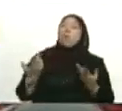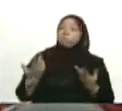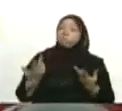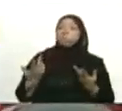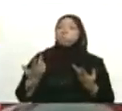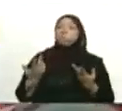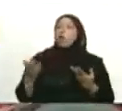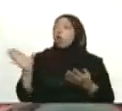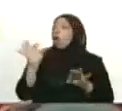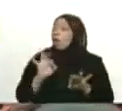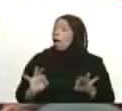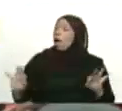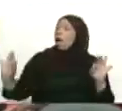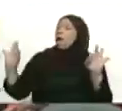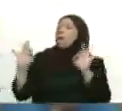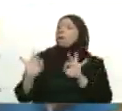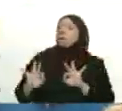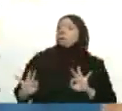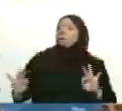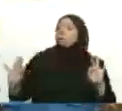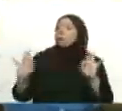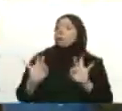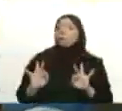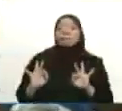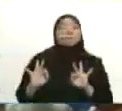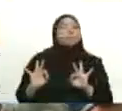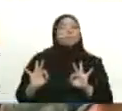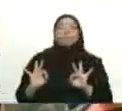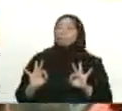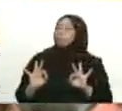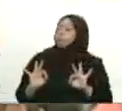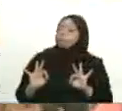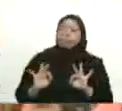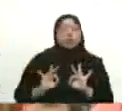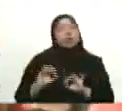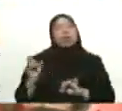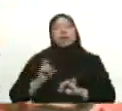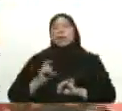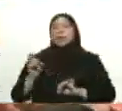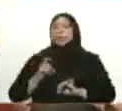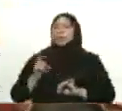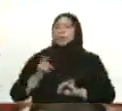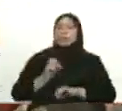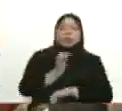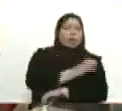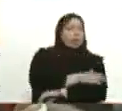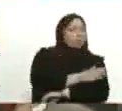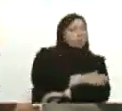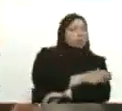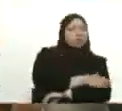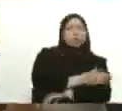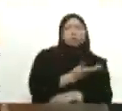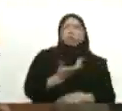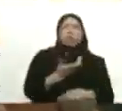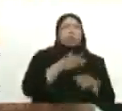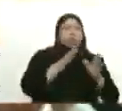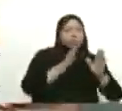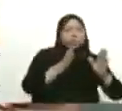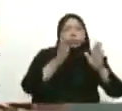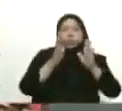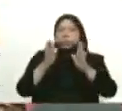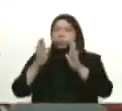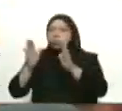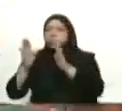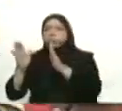de ellos de ninguna de ellas no necesitan de ninguno de ellos para organizarse